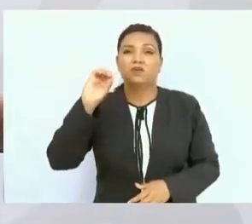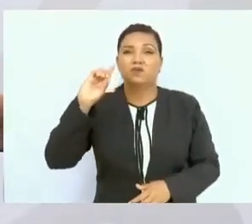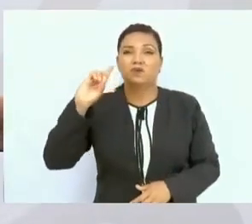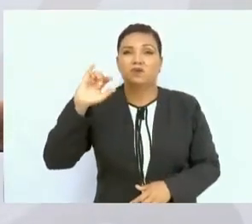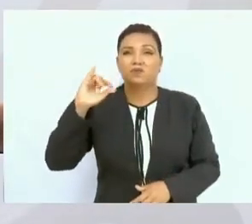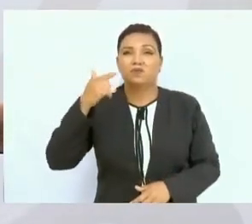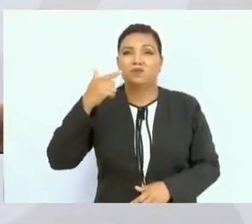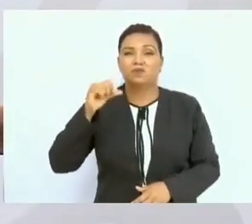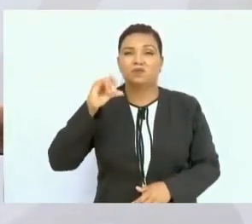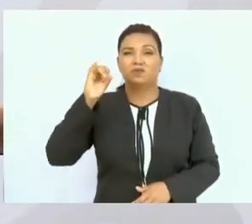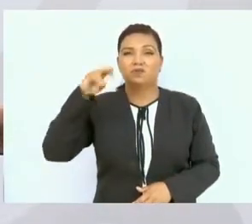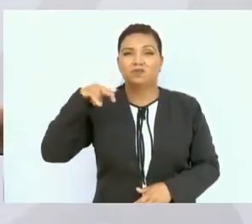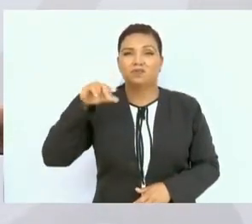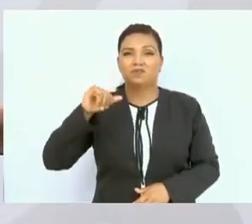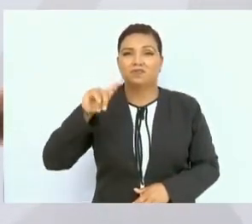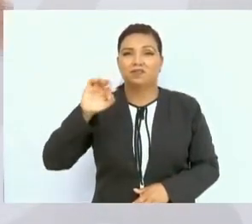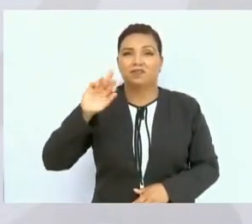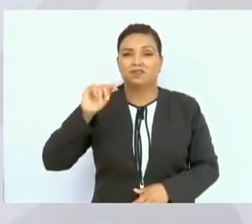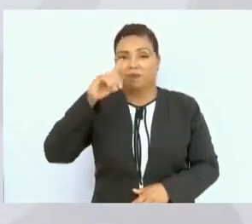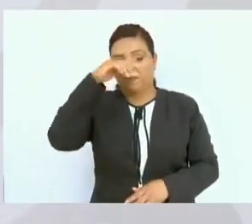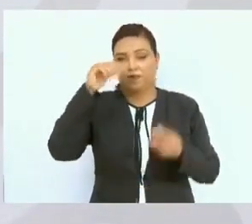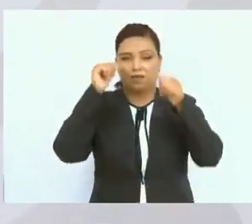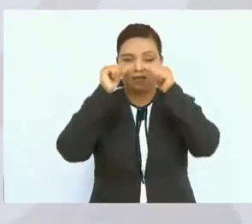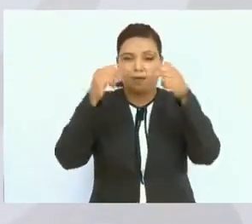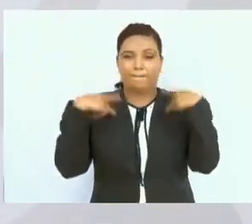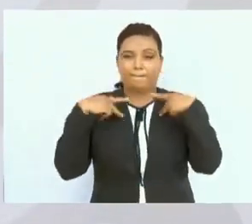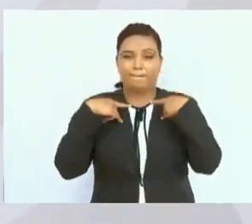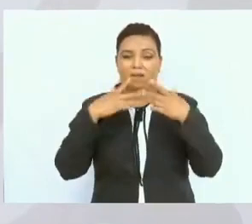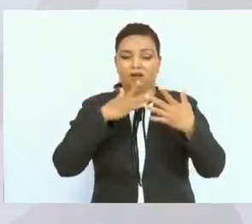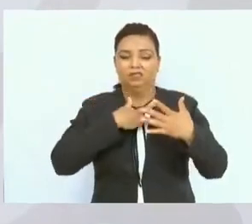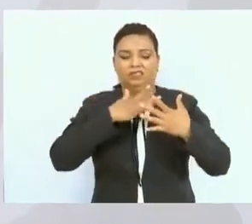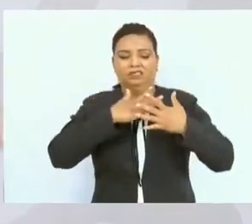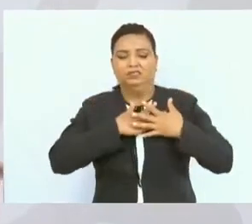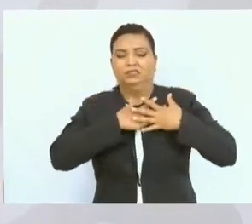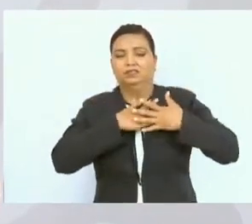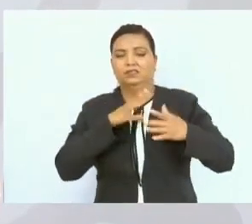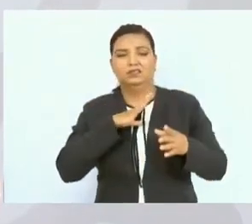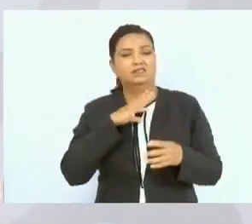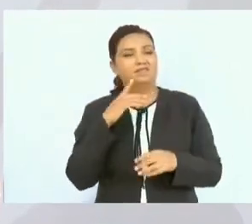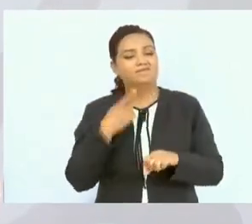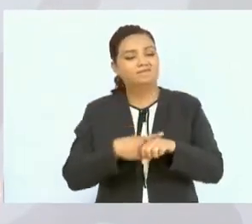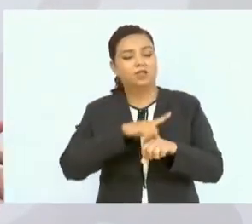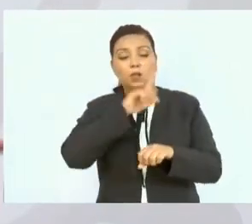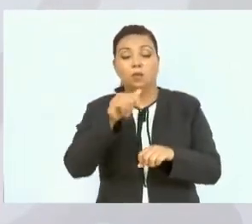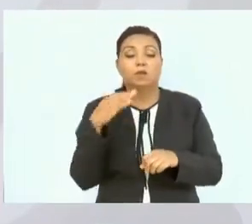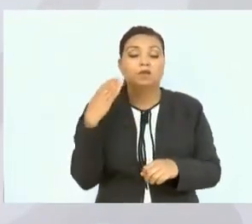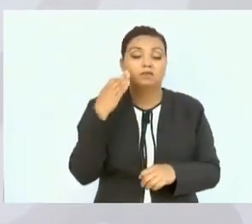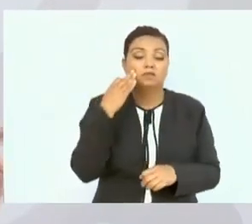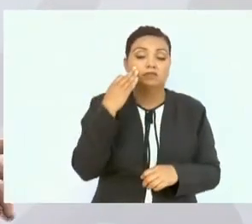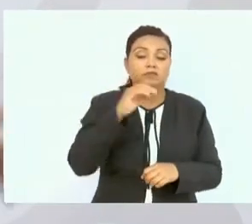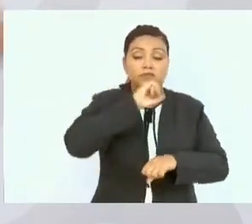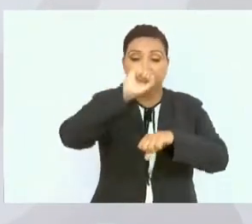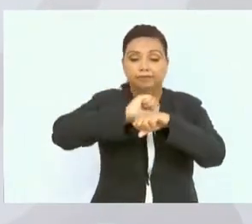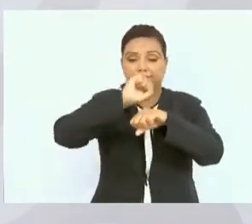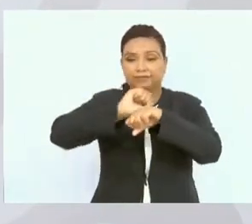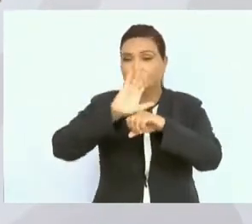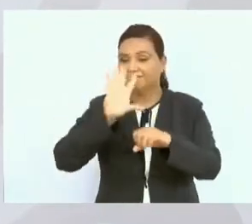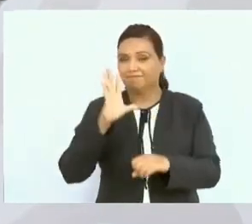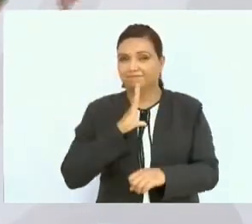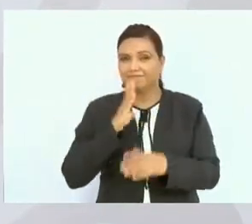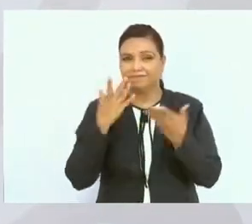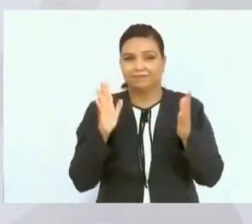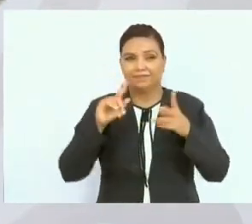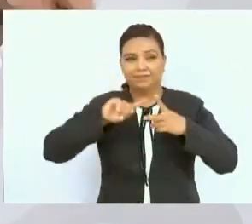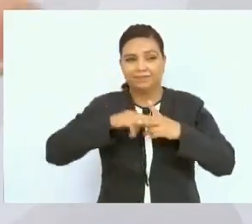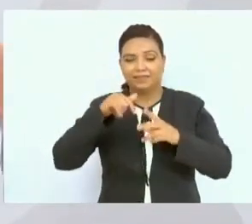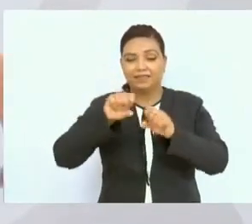de los infartados, pero muy pronto, dentro de unas pocas semanas, ya tendremos echada a